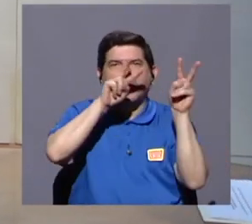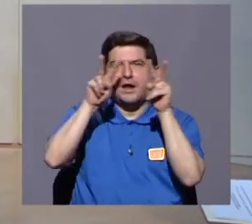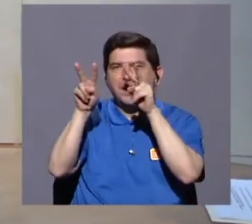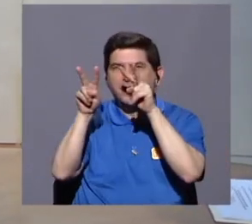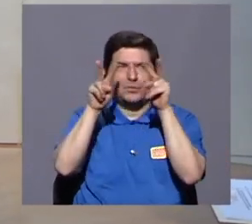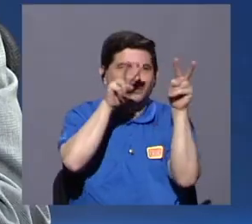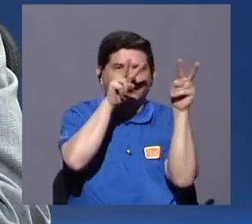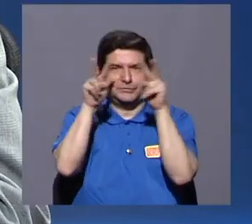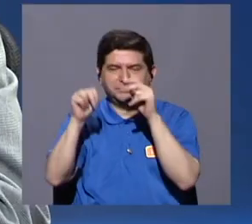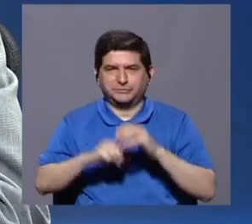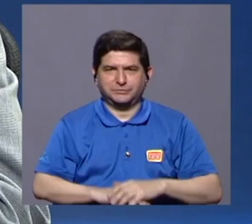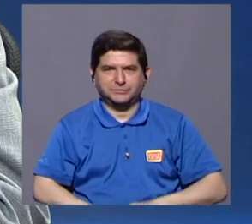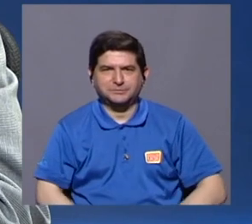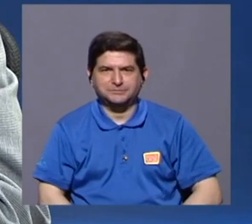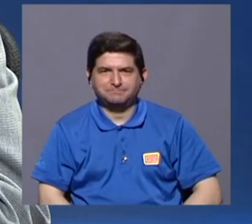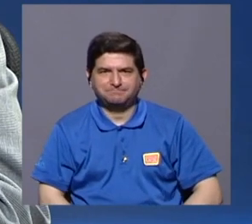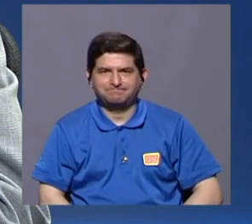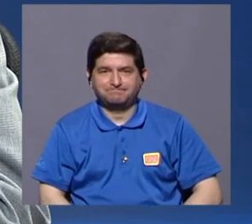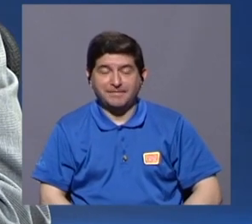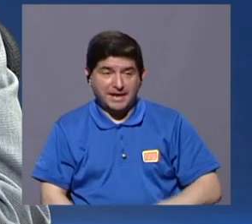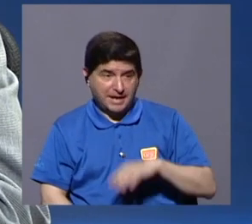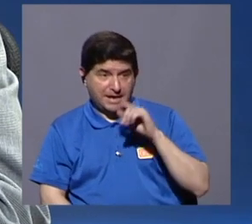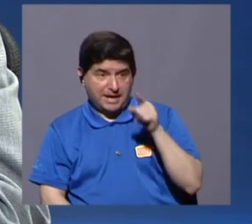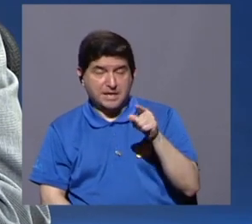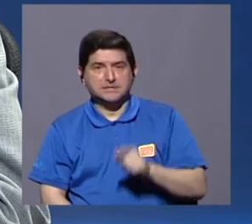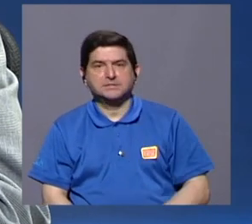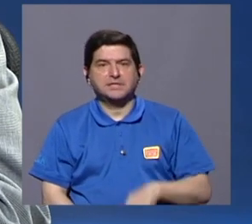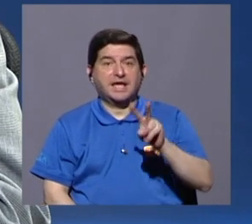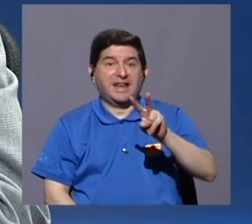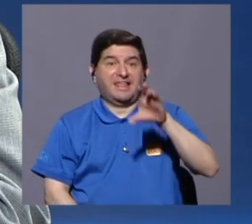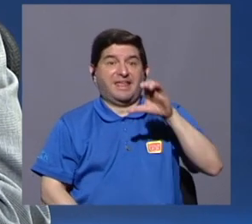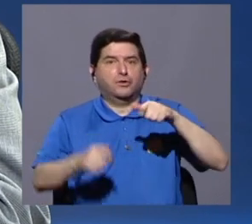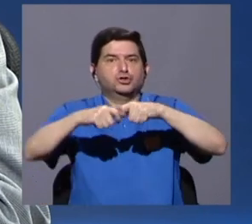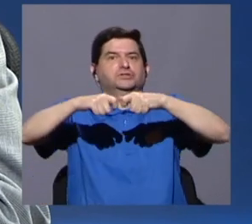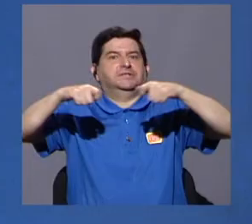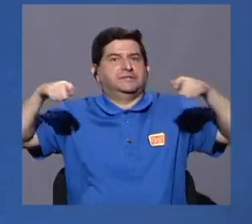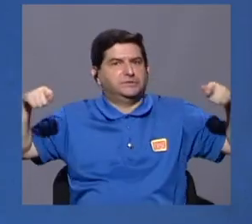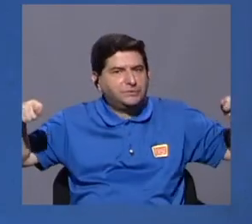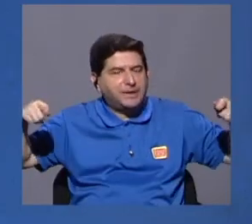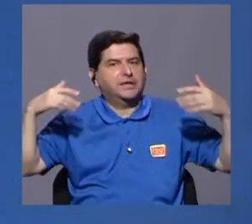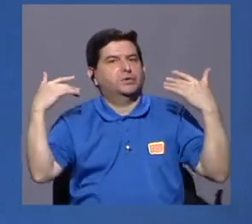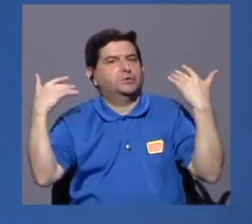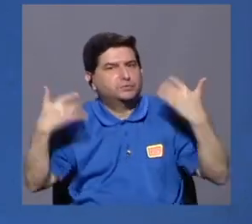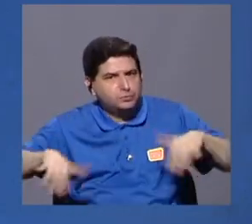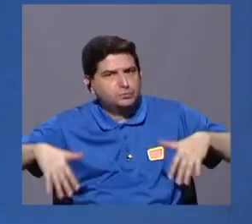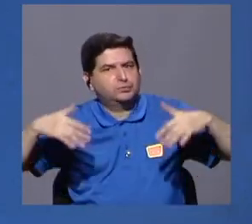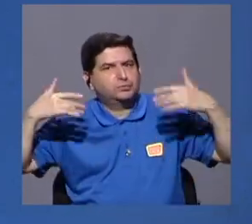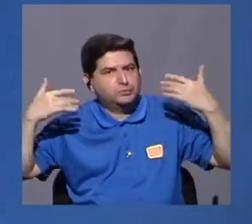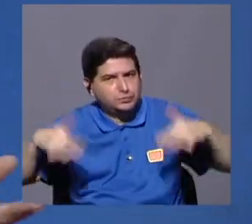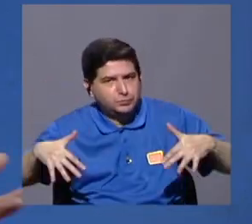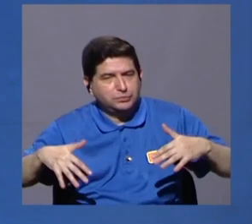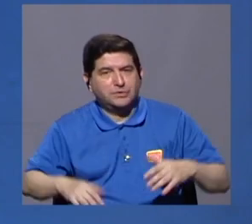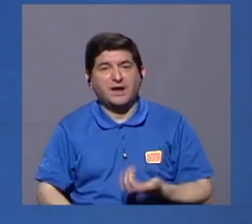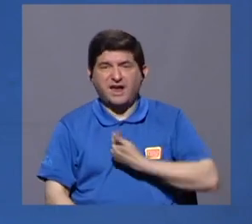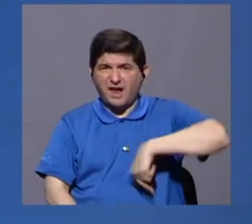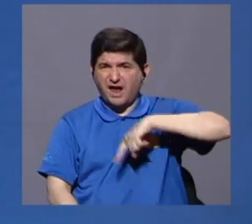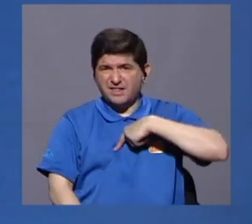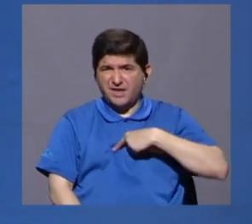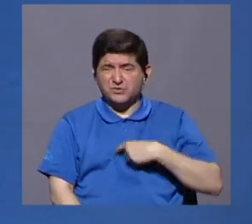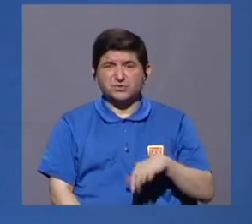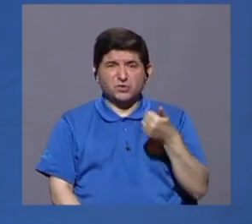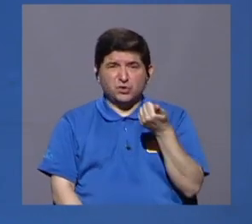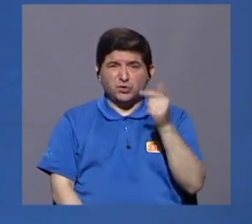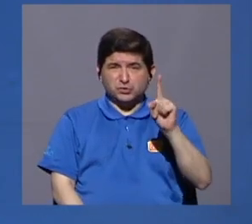seguimientos bueno este era de más de 200 metros de diámetro entonces es bastante grande en nosotros es apenas